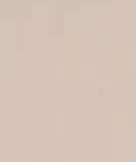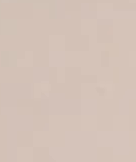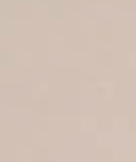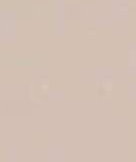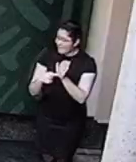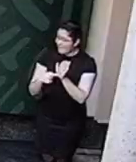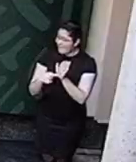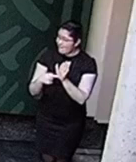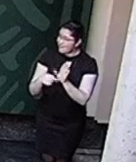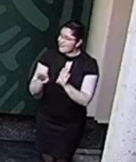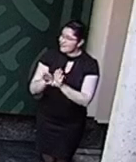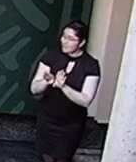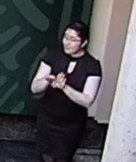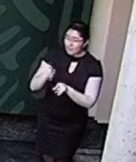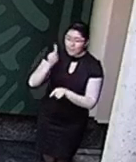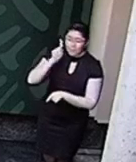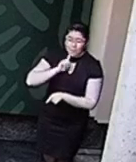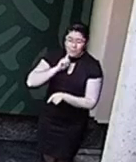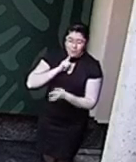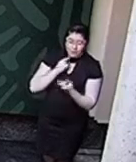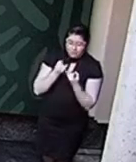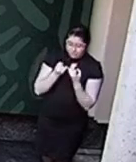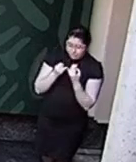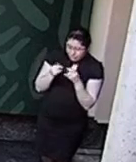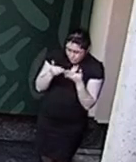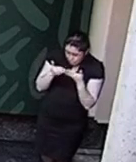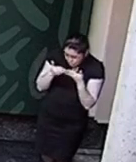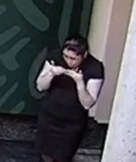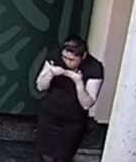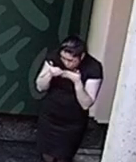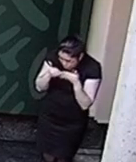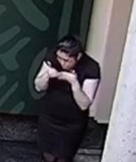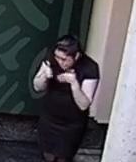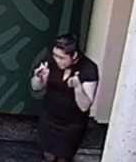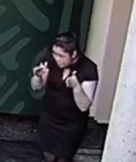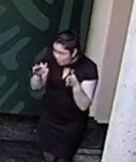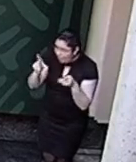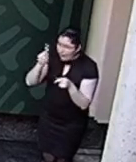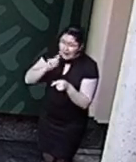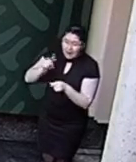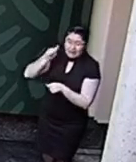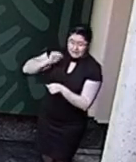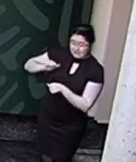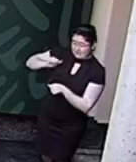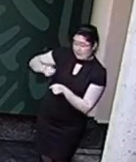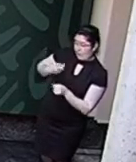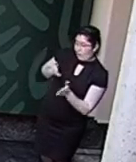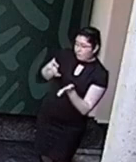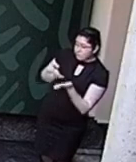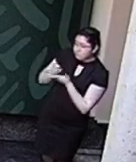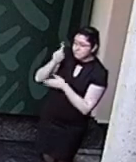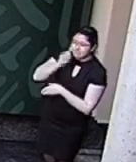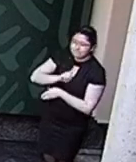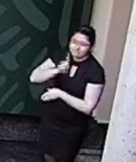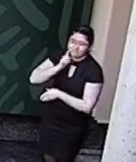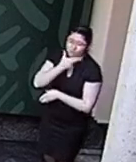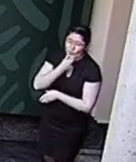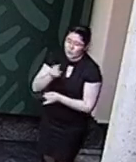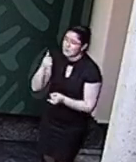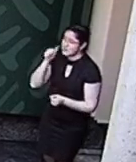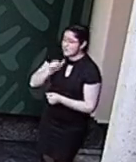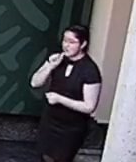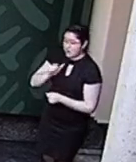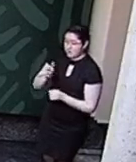una mujer que tuvo que abrir brecha en un siglo sumamente masculino y demostrar al mundo que esa otra mitad del mundo que somos